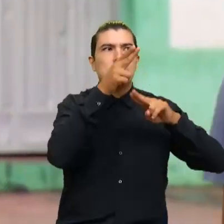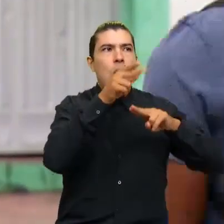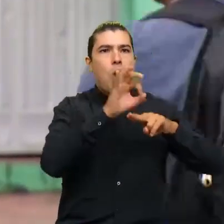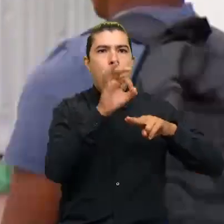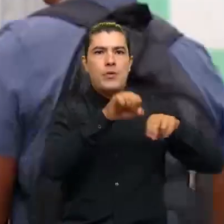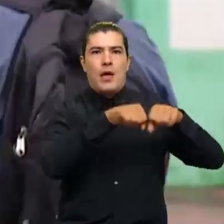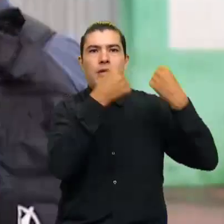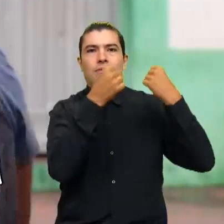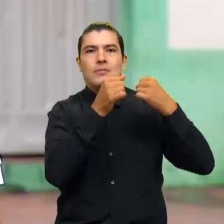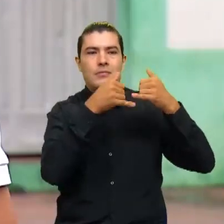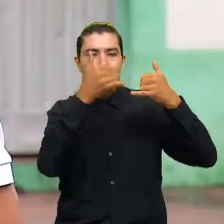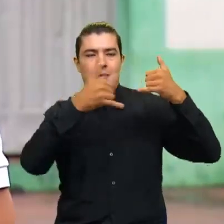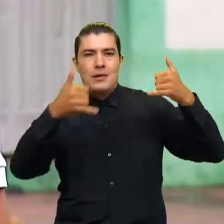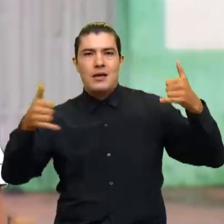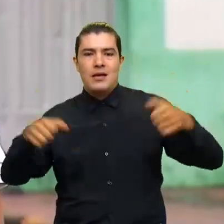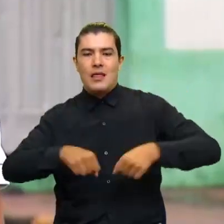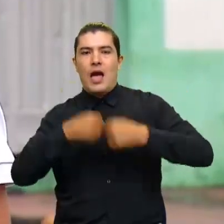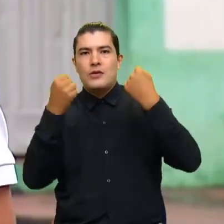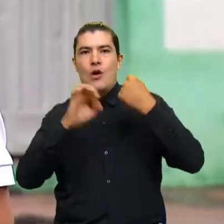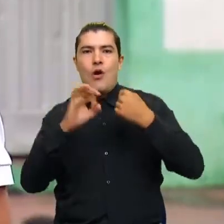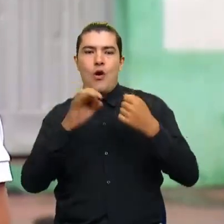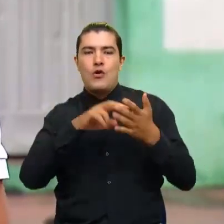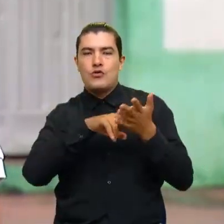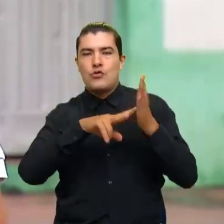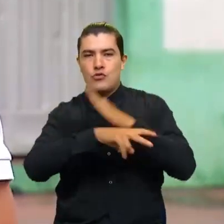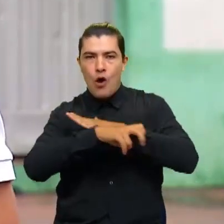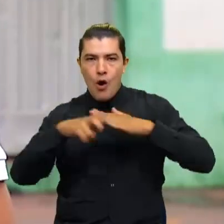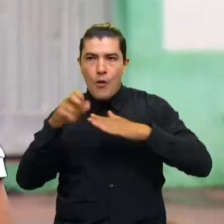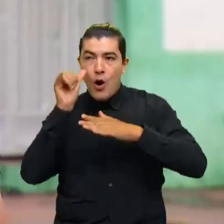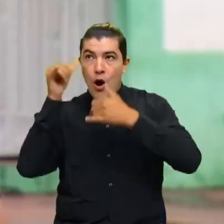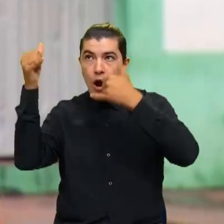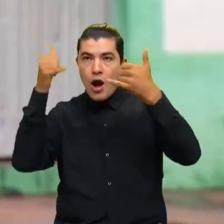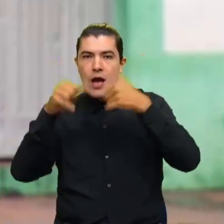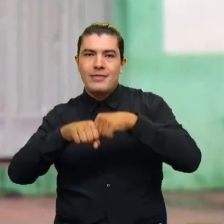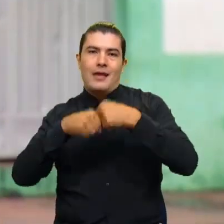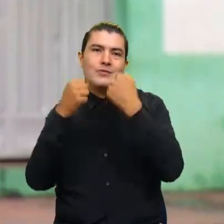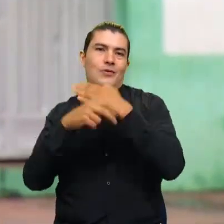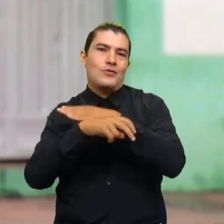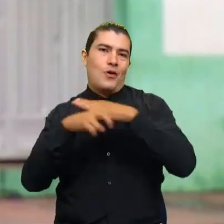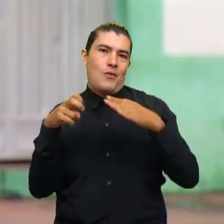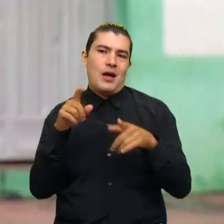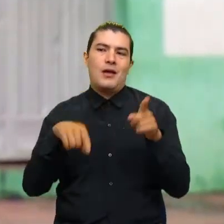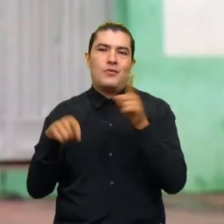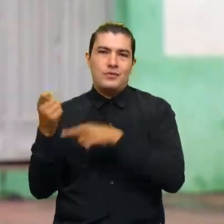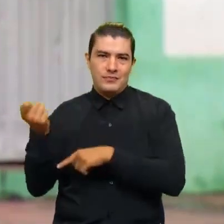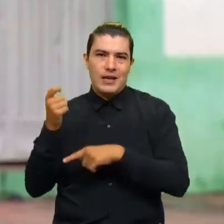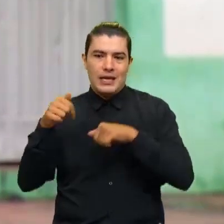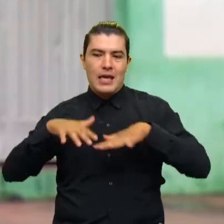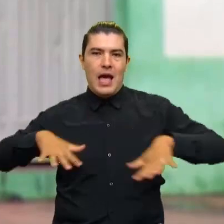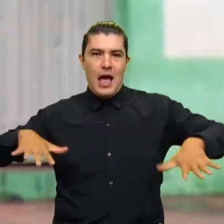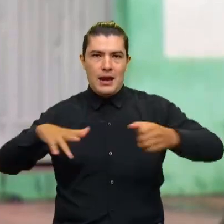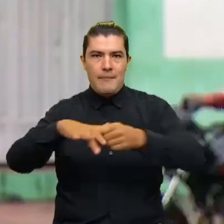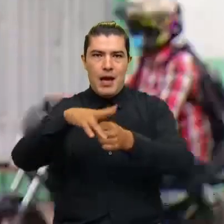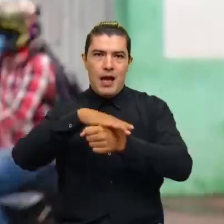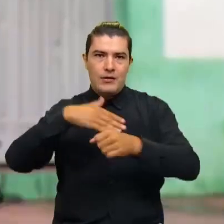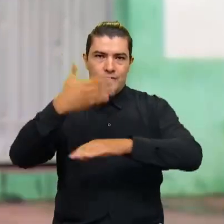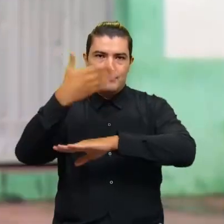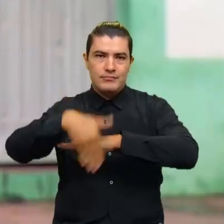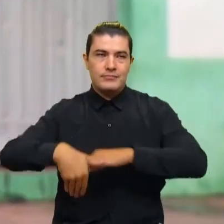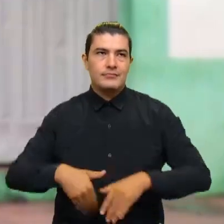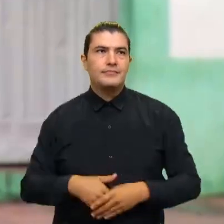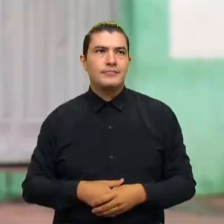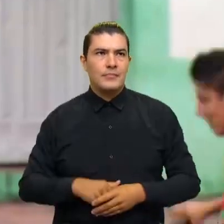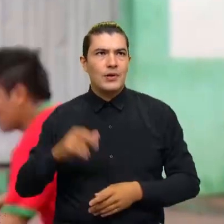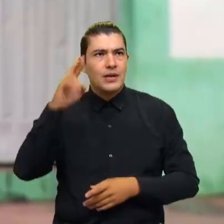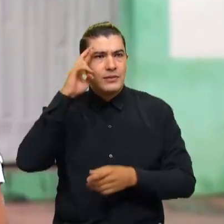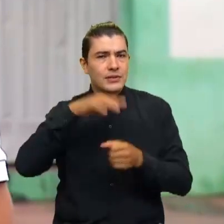se están hurtando el cableado, se están hurtando las cámaras de estos frentes de seguridad que están distribuidos en las distintas calles del barrio. Es